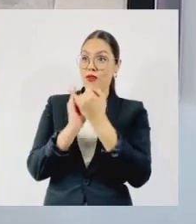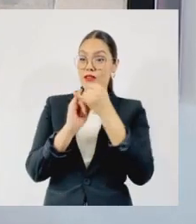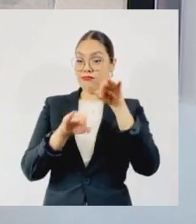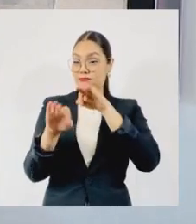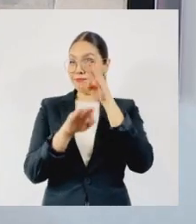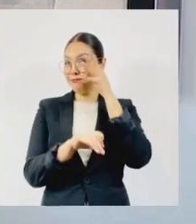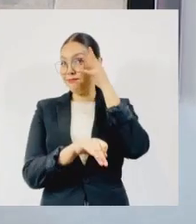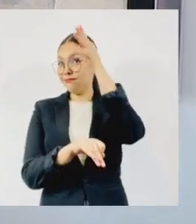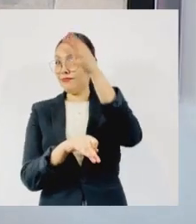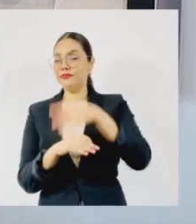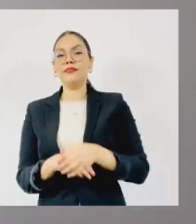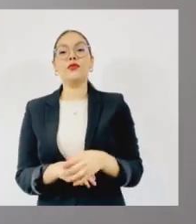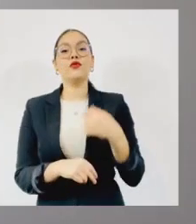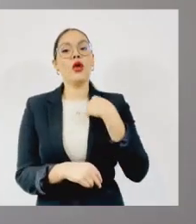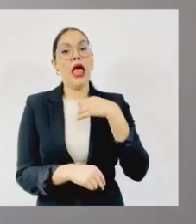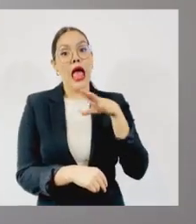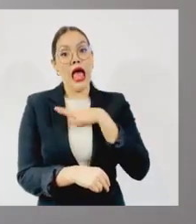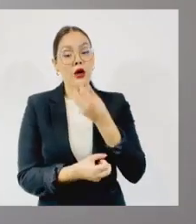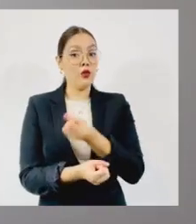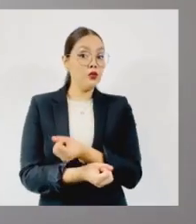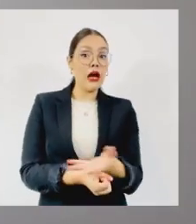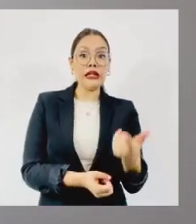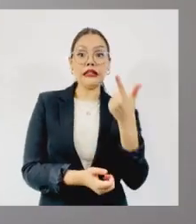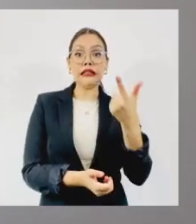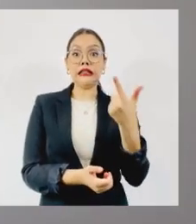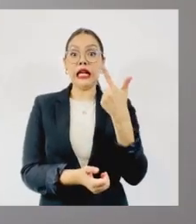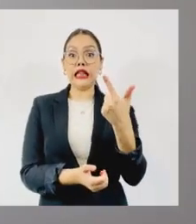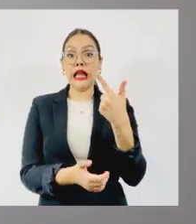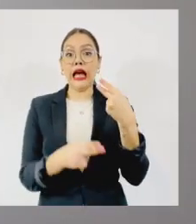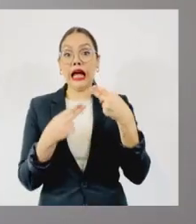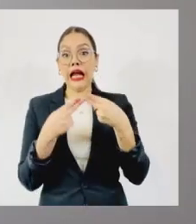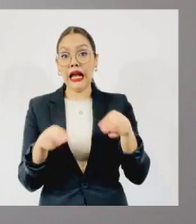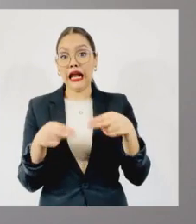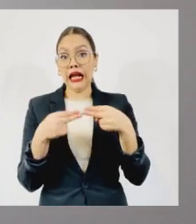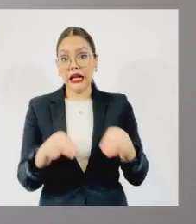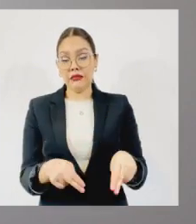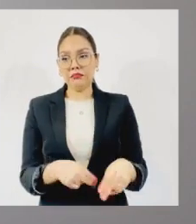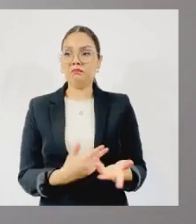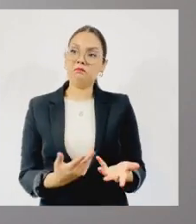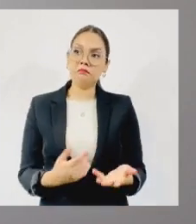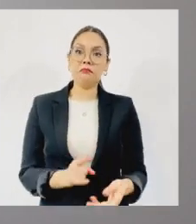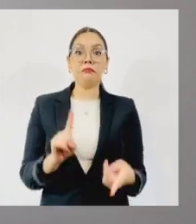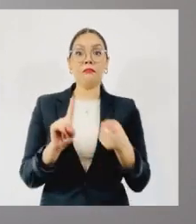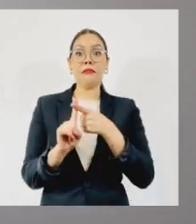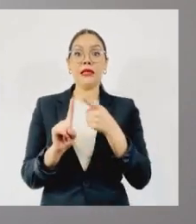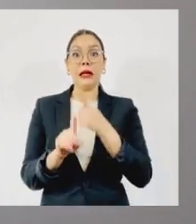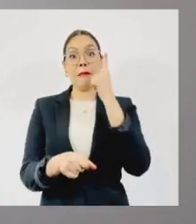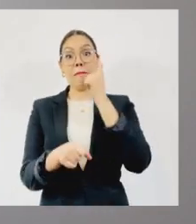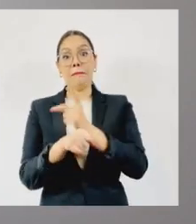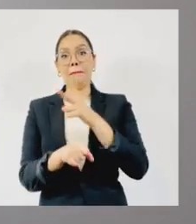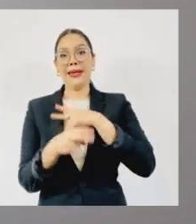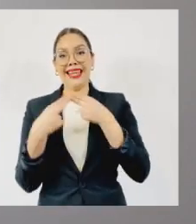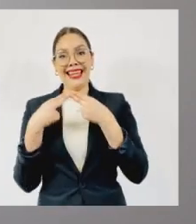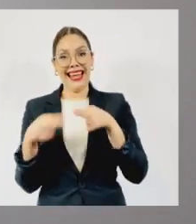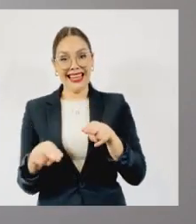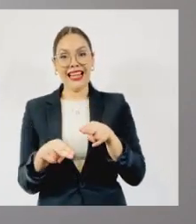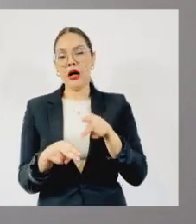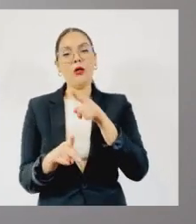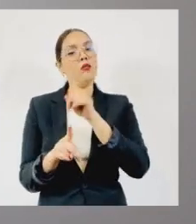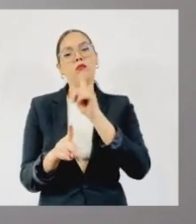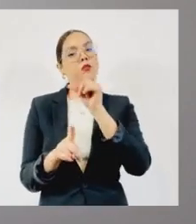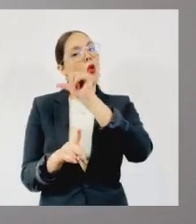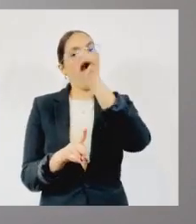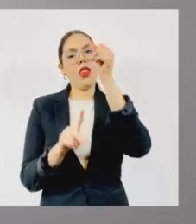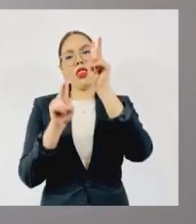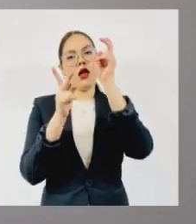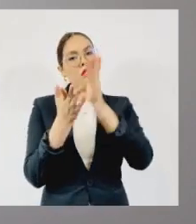7 nietos. En principio, la primera de mis nietas ya no siguió mi camino.